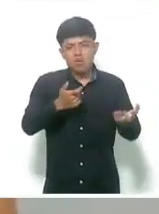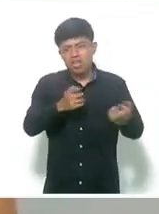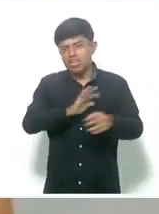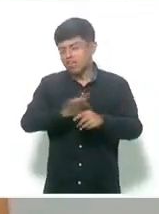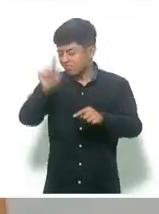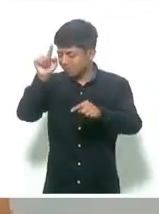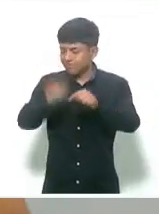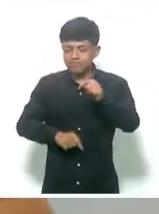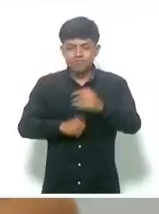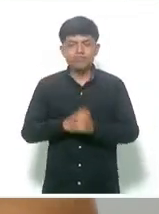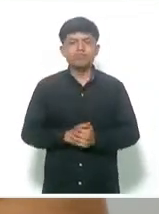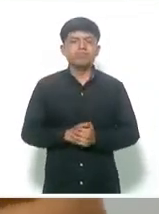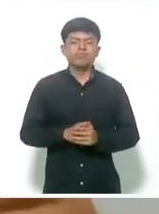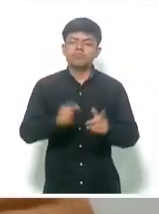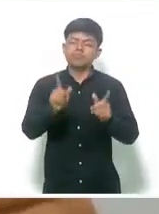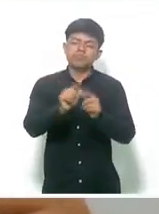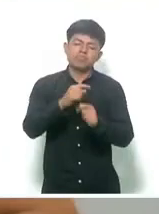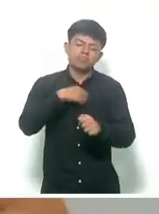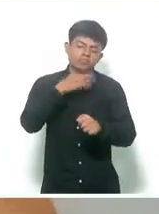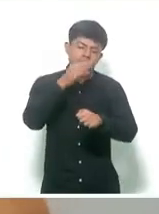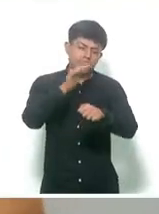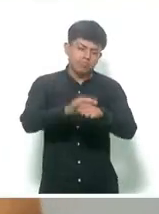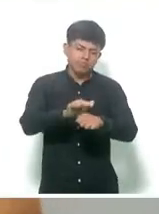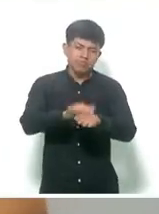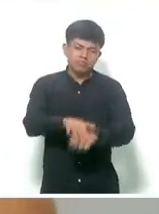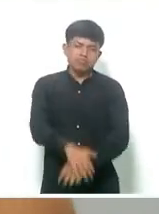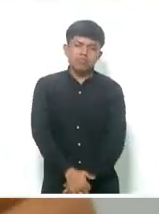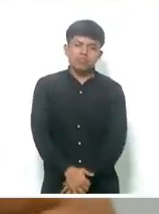otras áreas es lo que podía yo este